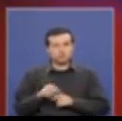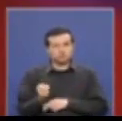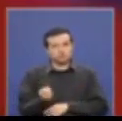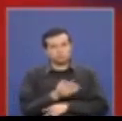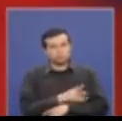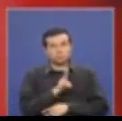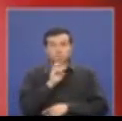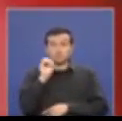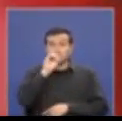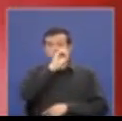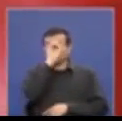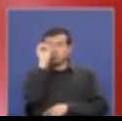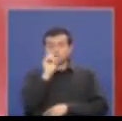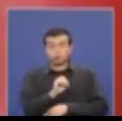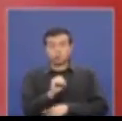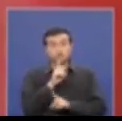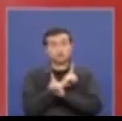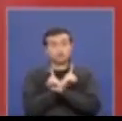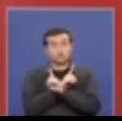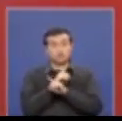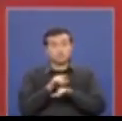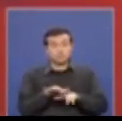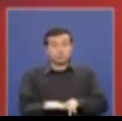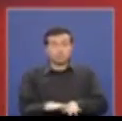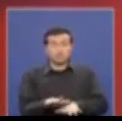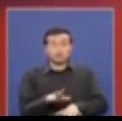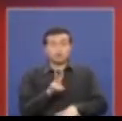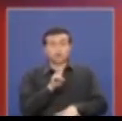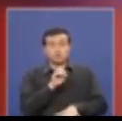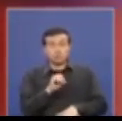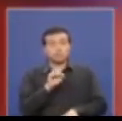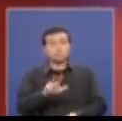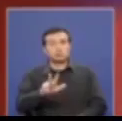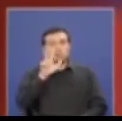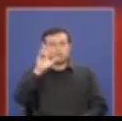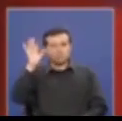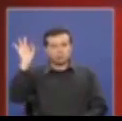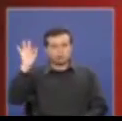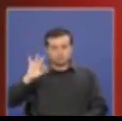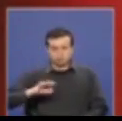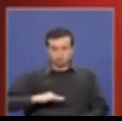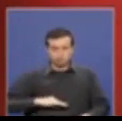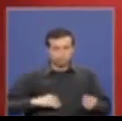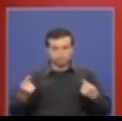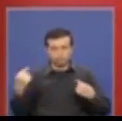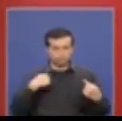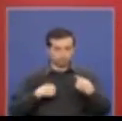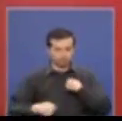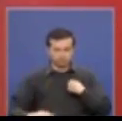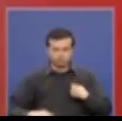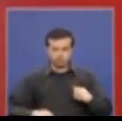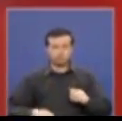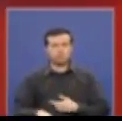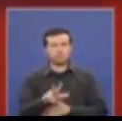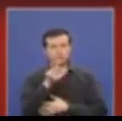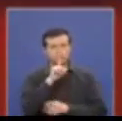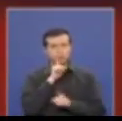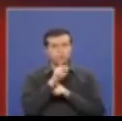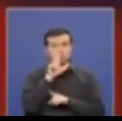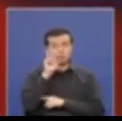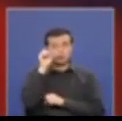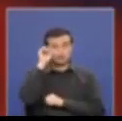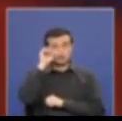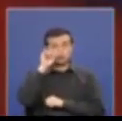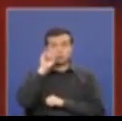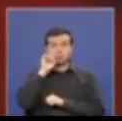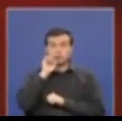Tiene 20% de discapacidad en la pierna izquierda y tiene 3 balas criminales disparadas por policías sublevados. Ese 30S